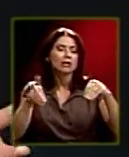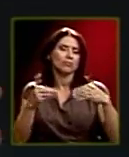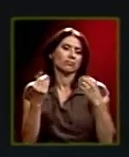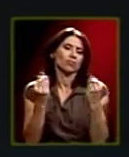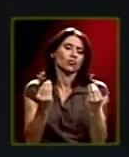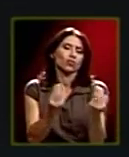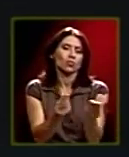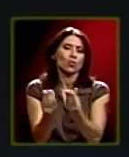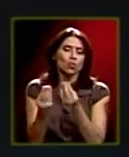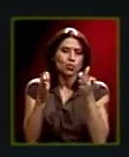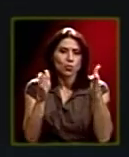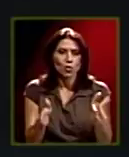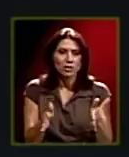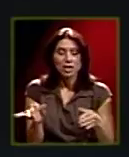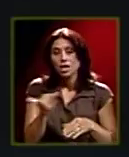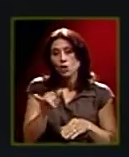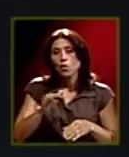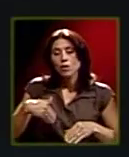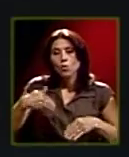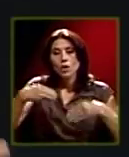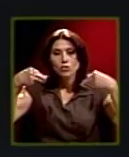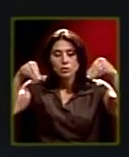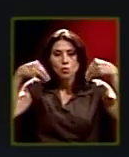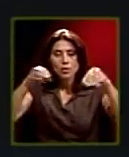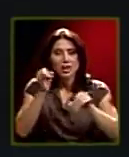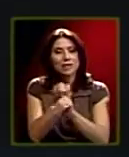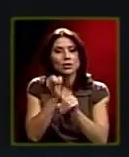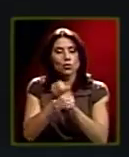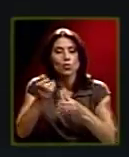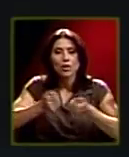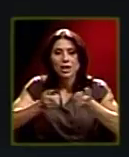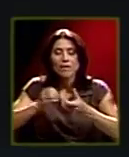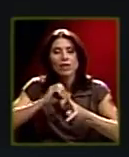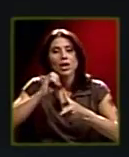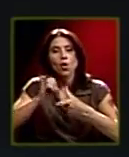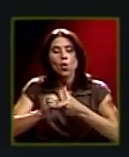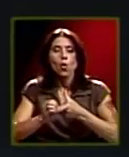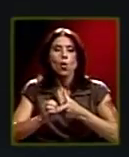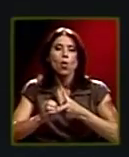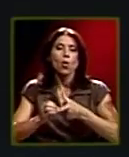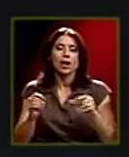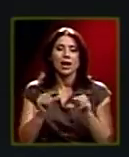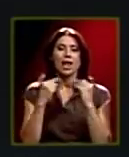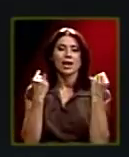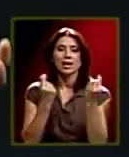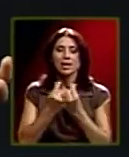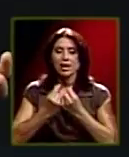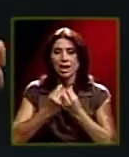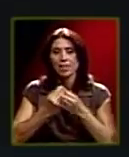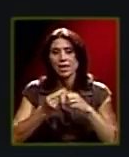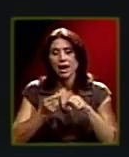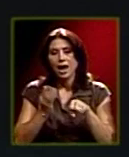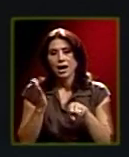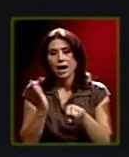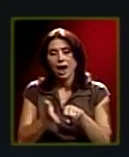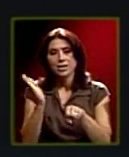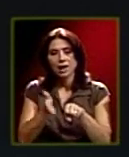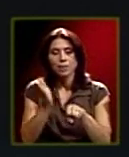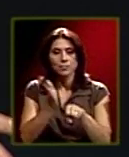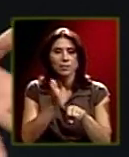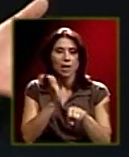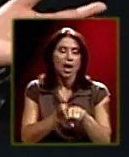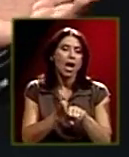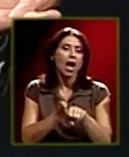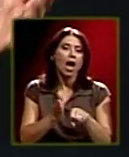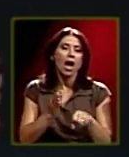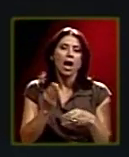la Caña, igual cuando exporta el Instituto del Café. Hay todo un encadenamiento que los economistas hablan de que puede